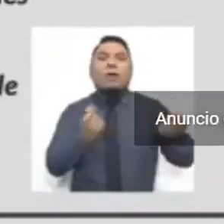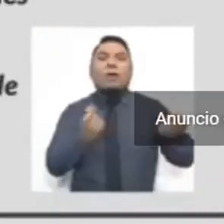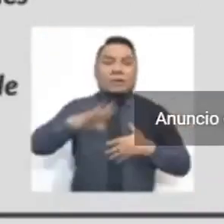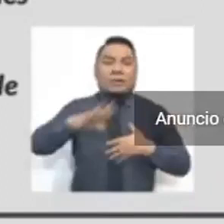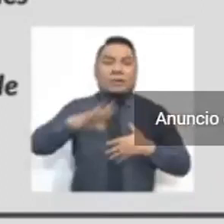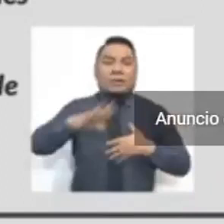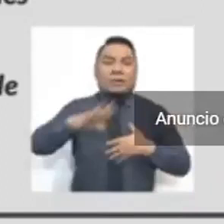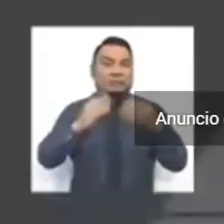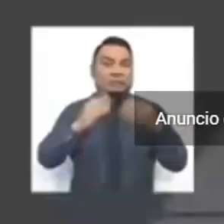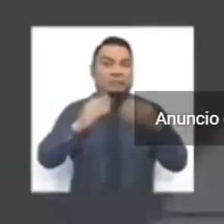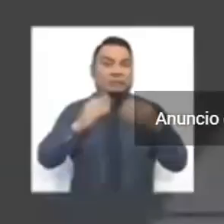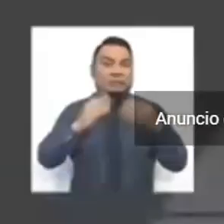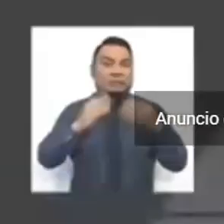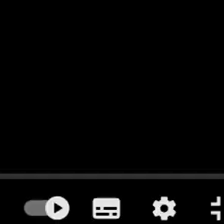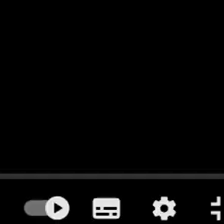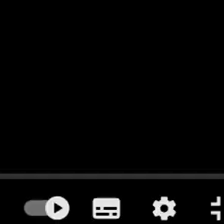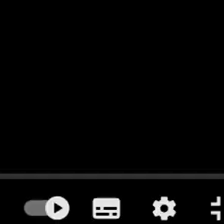historia.